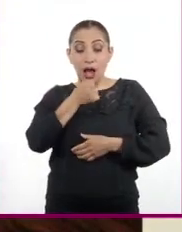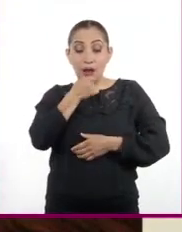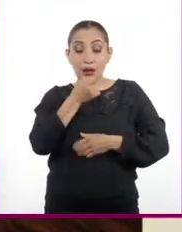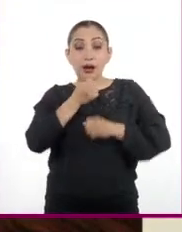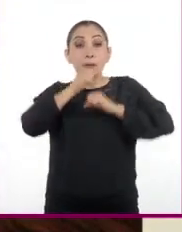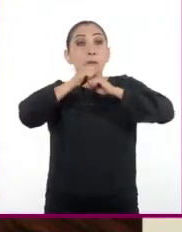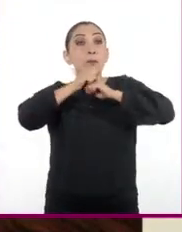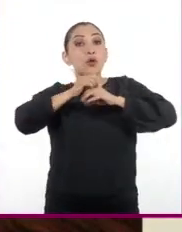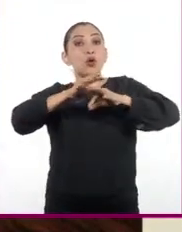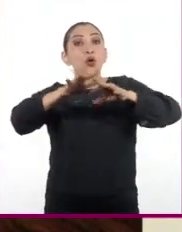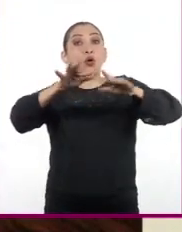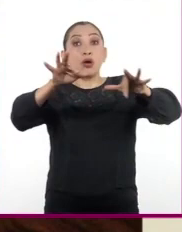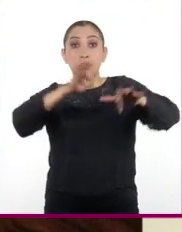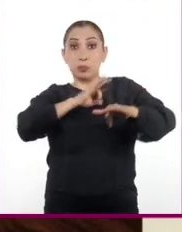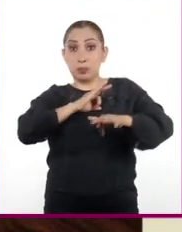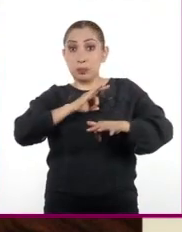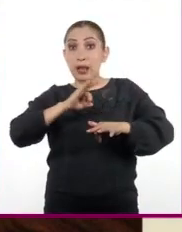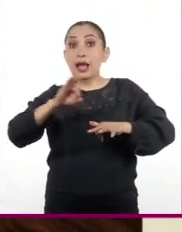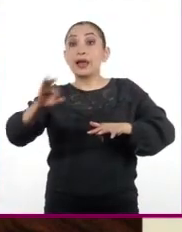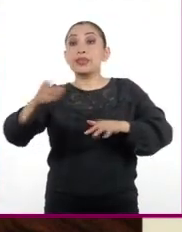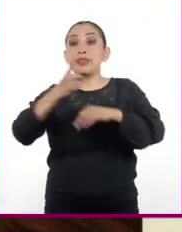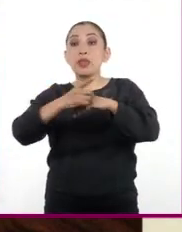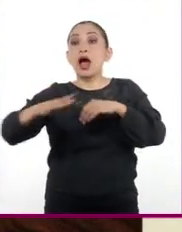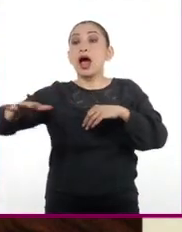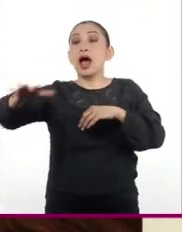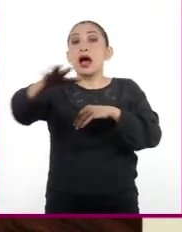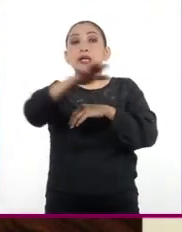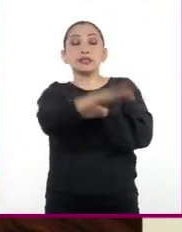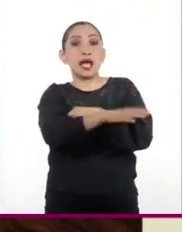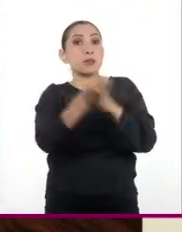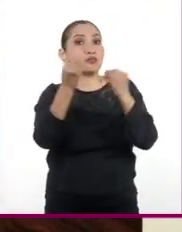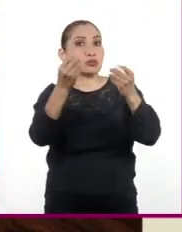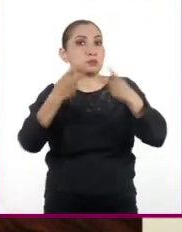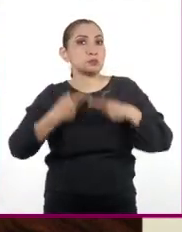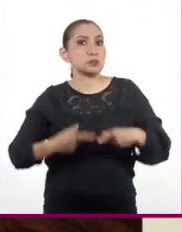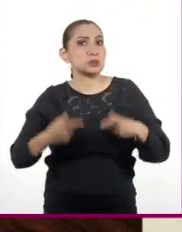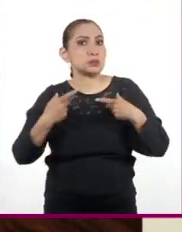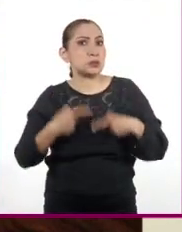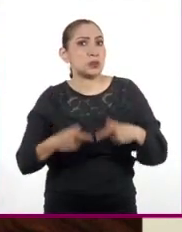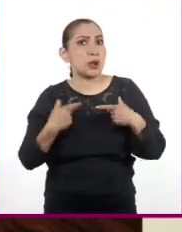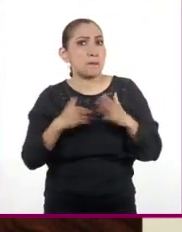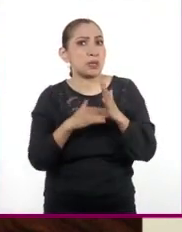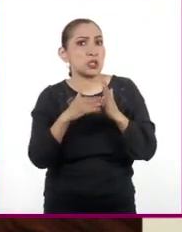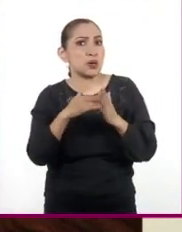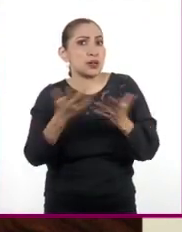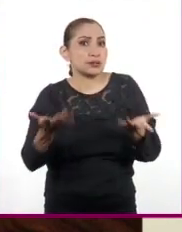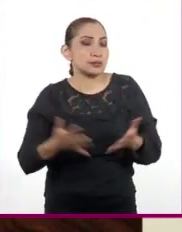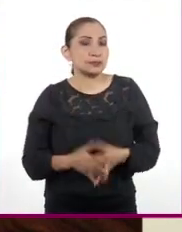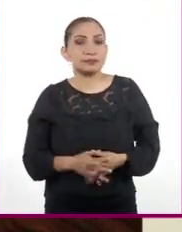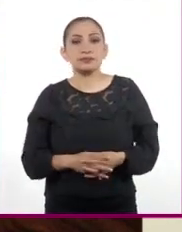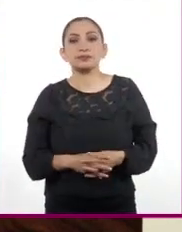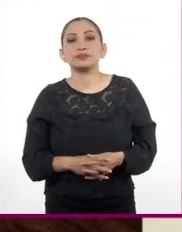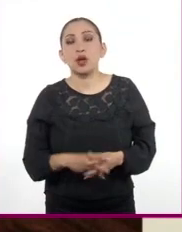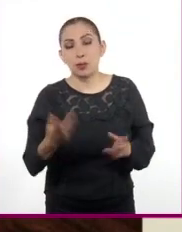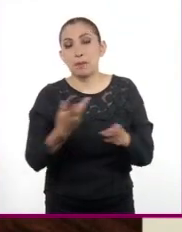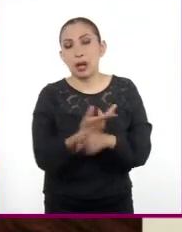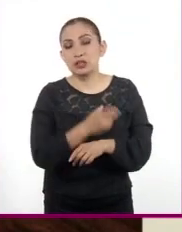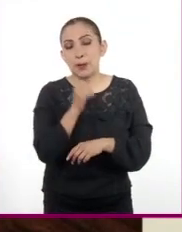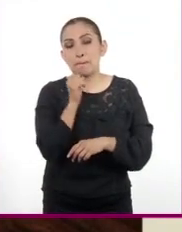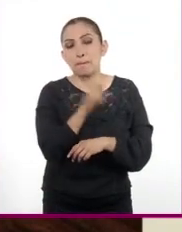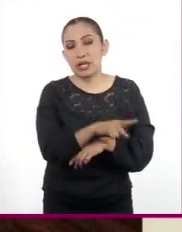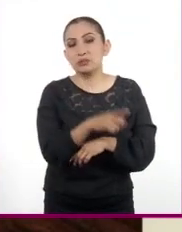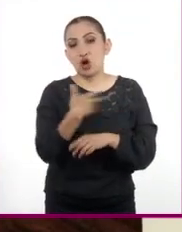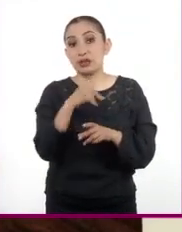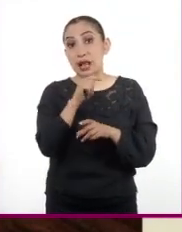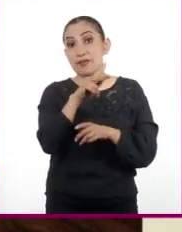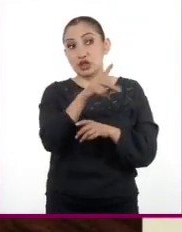micrófono y que puede impactar simultáneamente a miles o incluso millones de personas, como ocurre